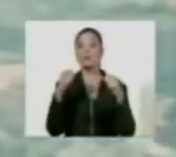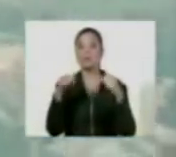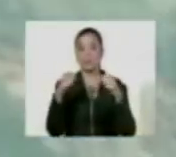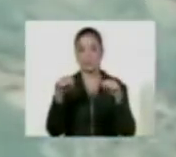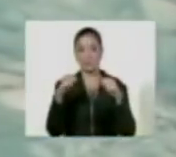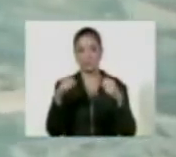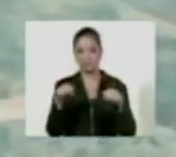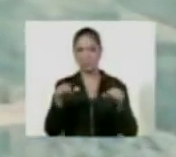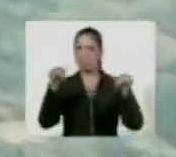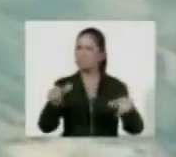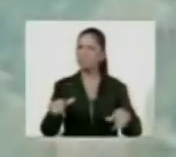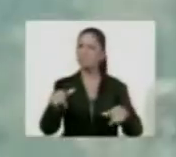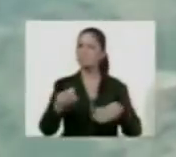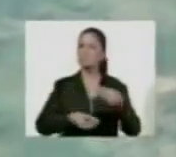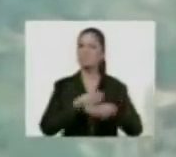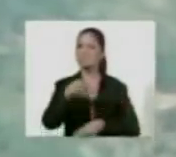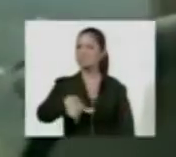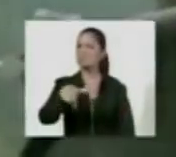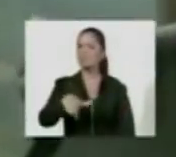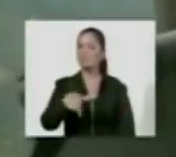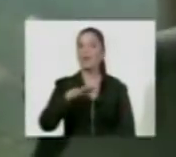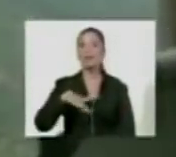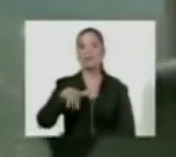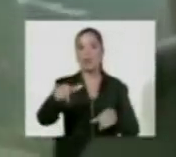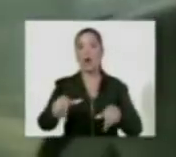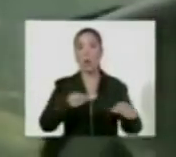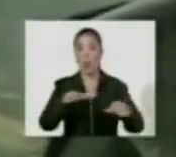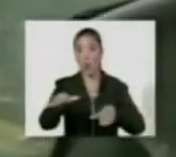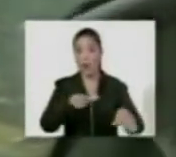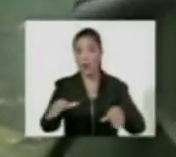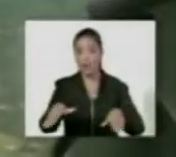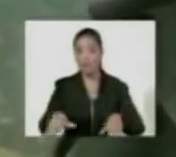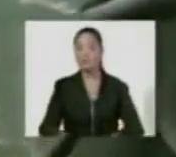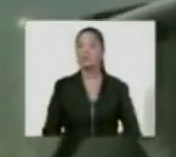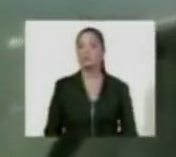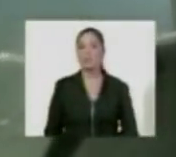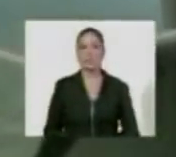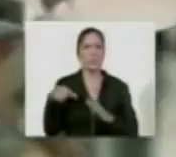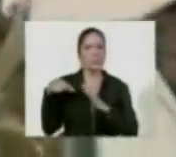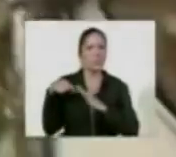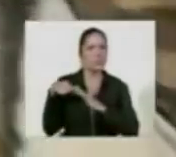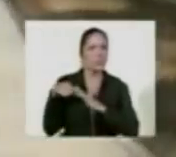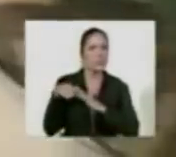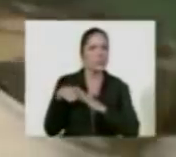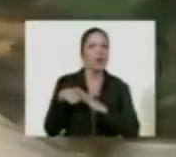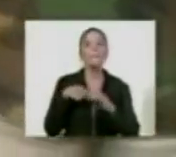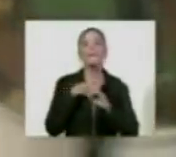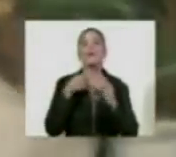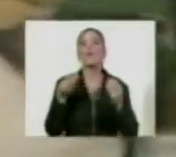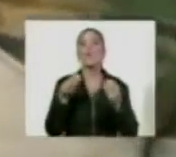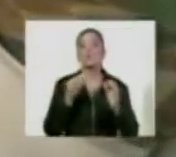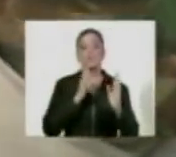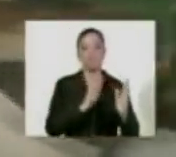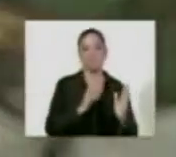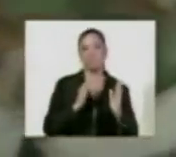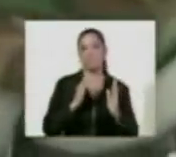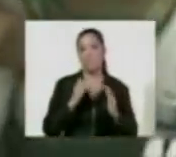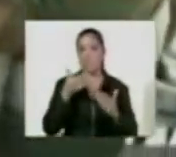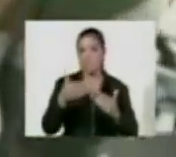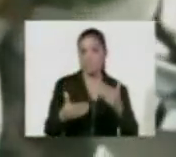que se ejecutó aquí en el PAO es una operación en profundidad escalonada, donde